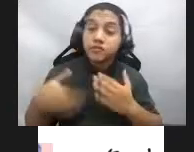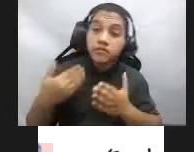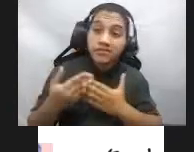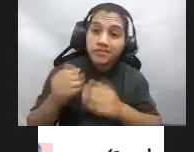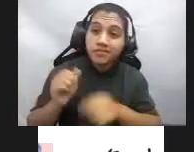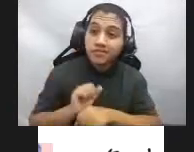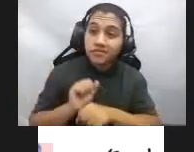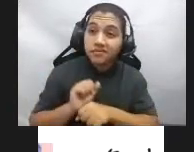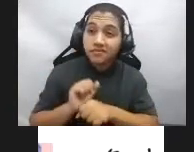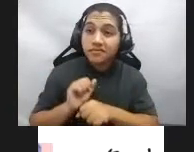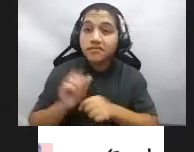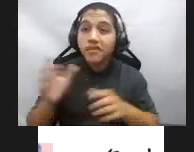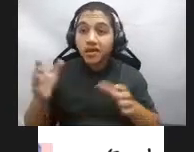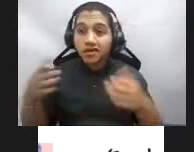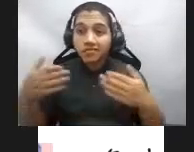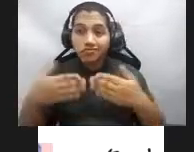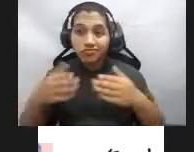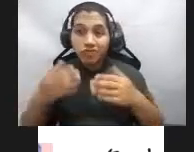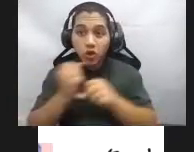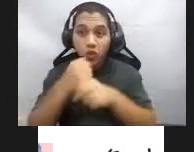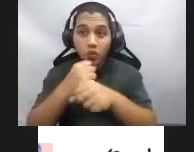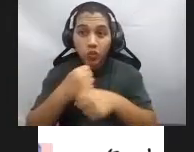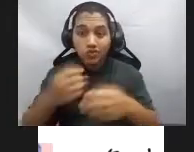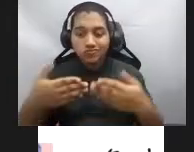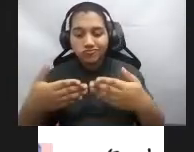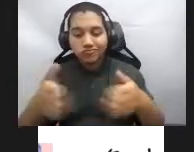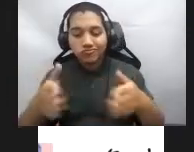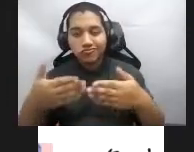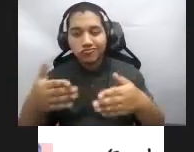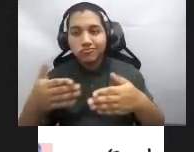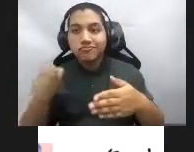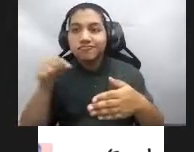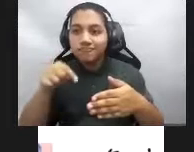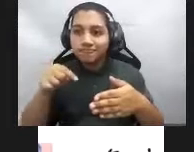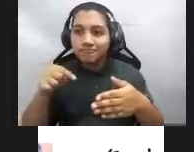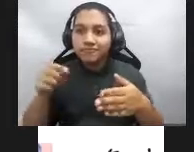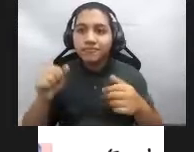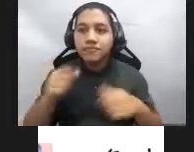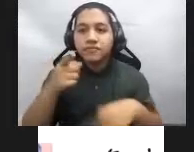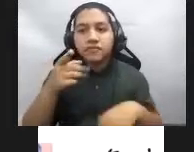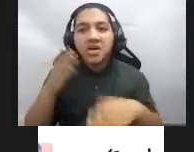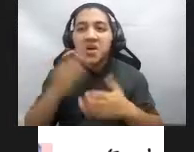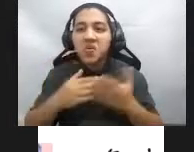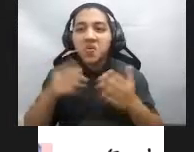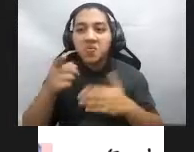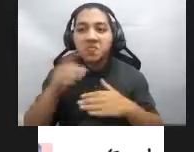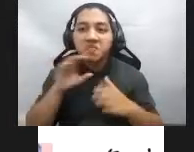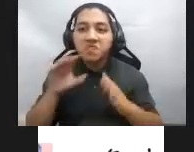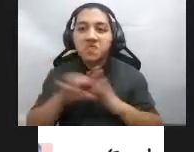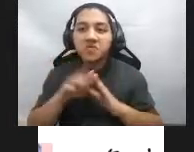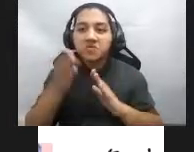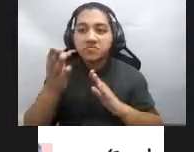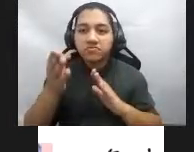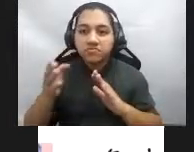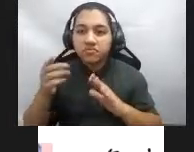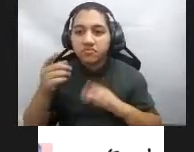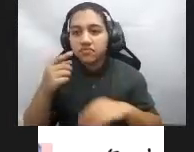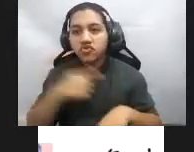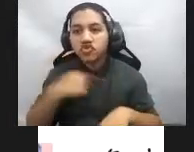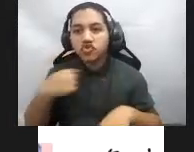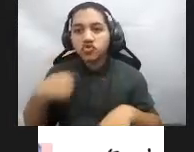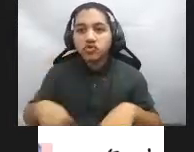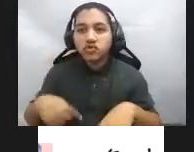del canal de Panamá. Aquí ustedes tienen algunos chinos, imágenes que elaboraron en